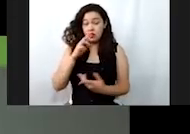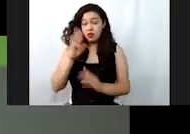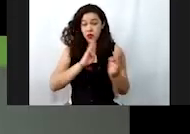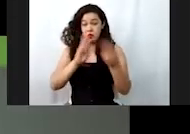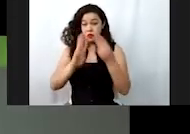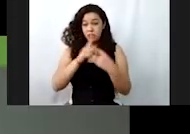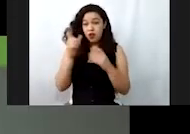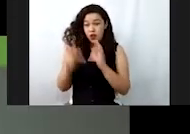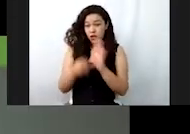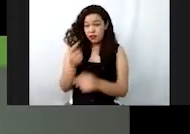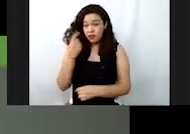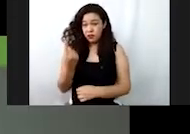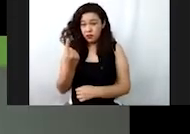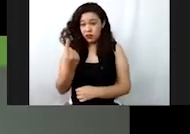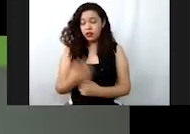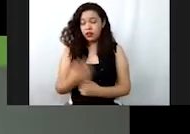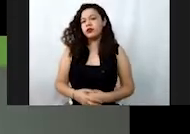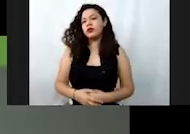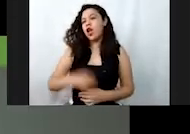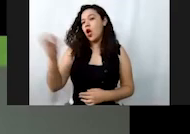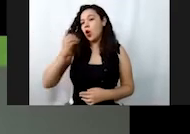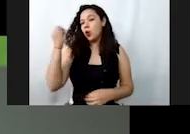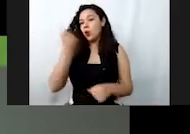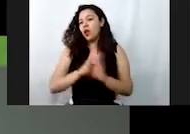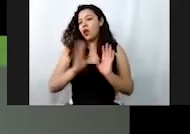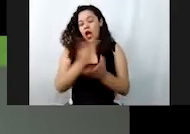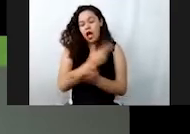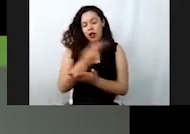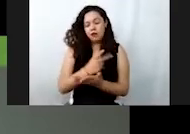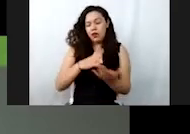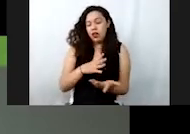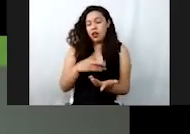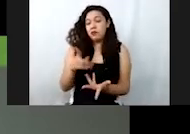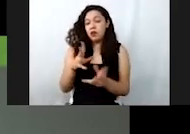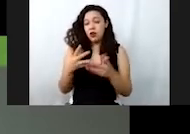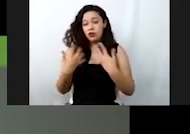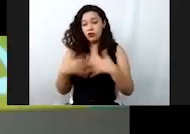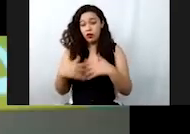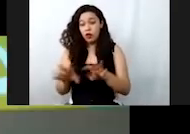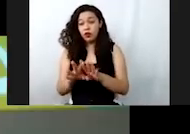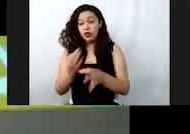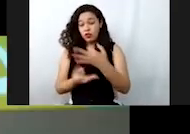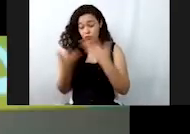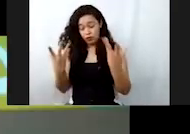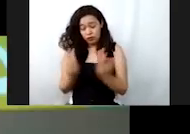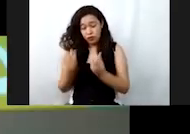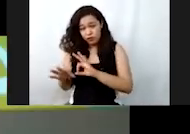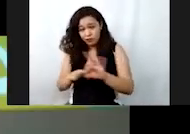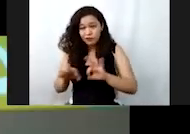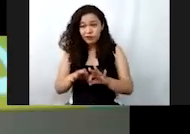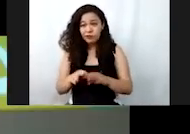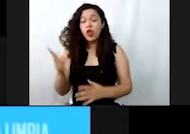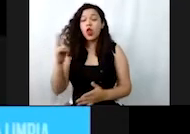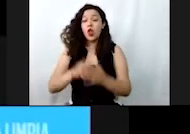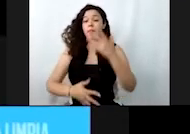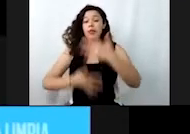una vez más? Afortunadamente ya existe un plan, pero solo puede funcionar si todos trabajamos juntos. En el 2015,